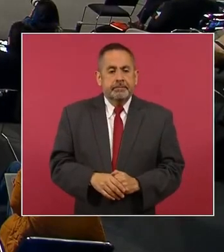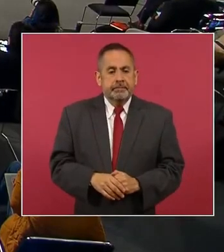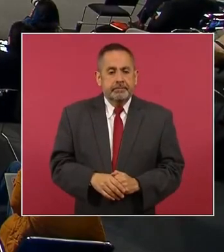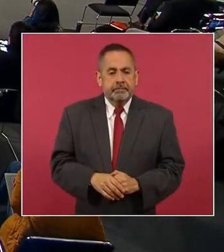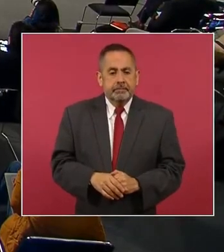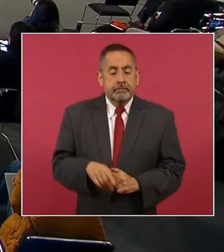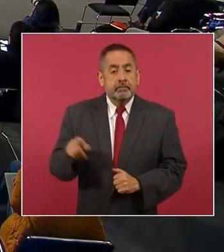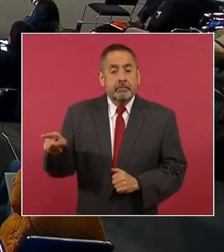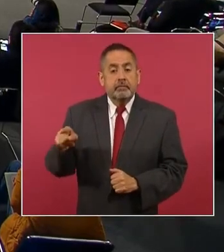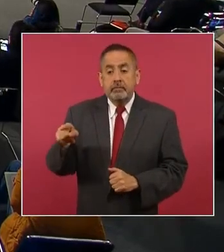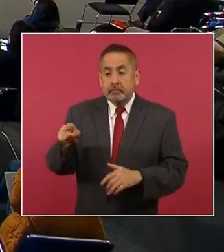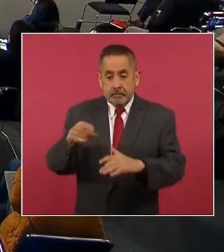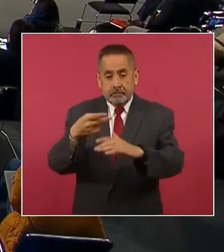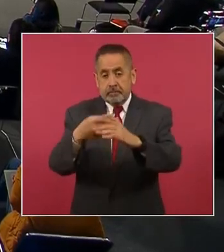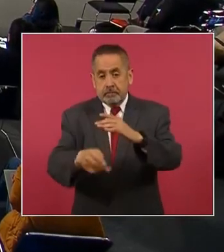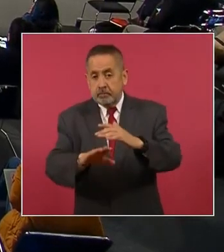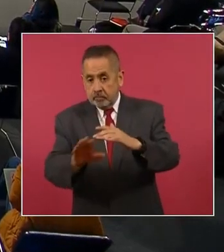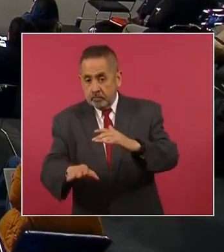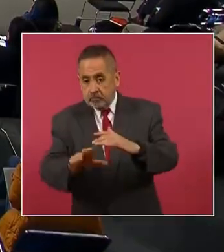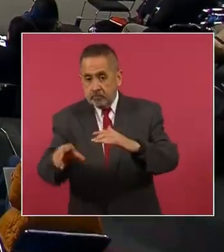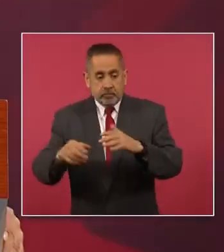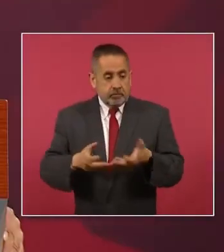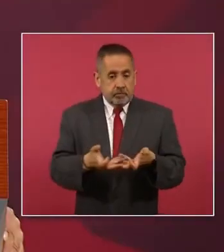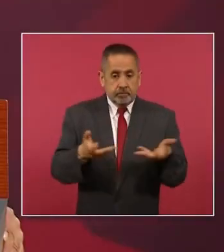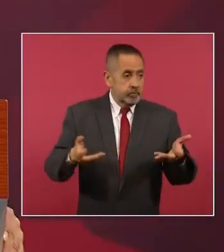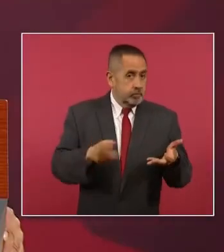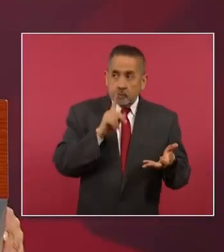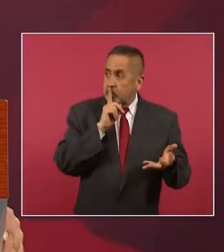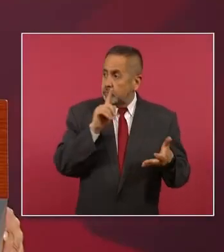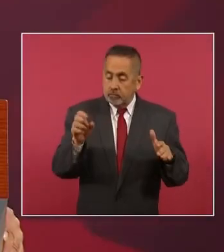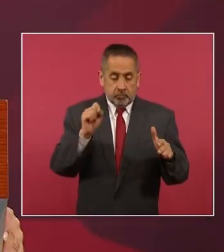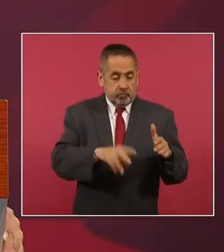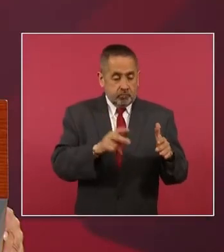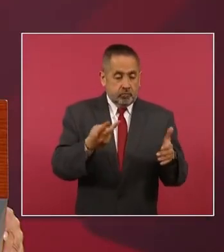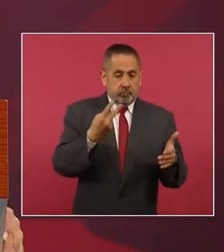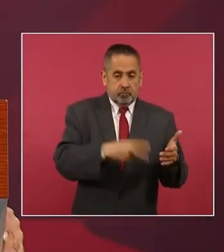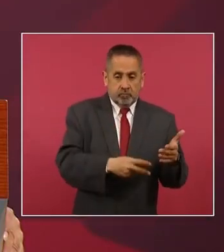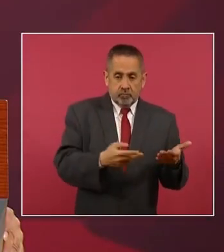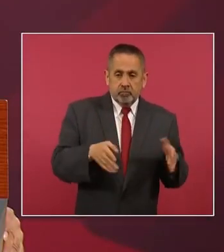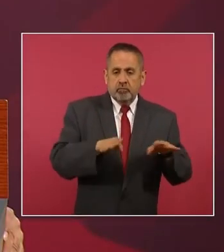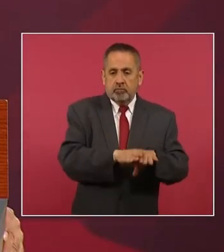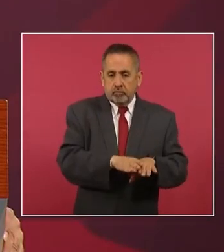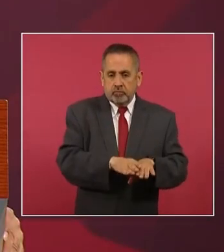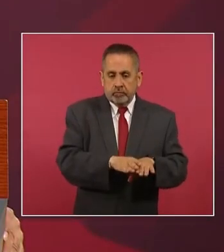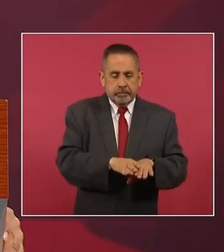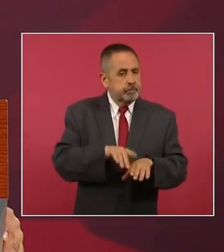Y lo habían enterrado clandestinamente y se hizo autopsia